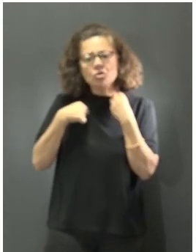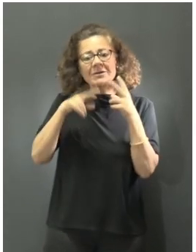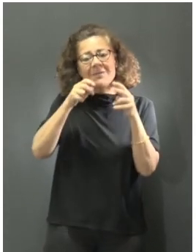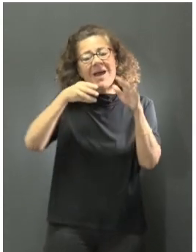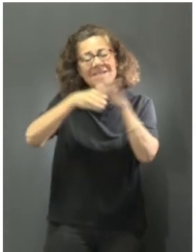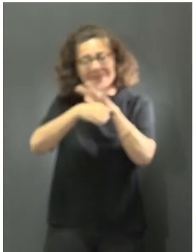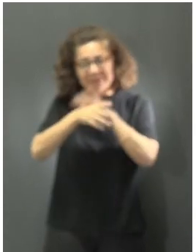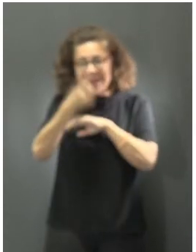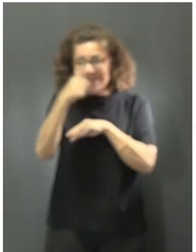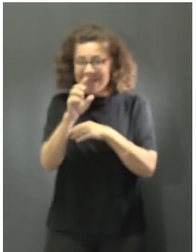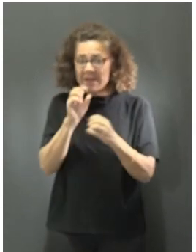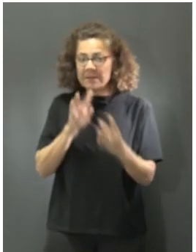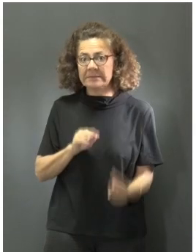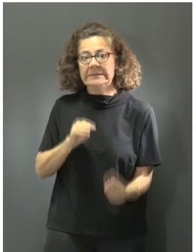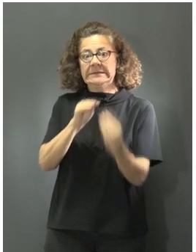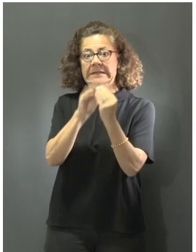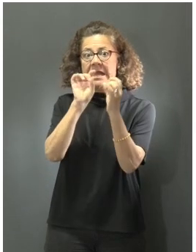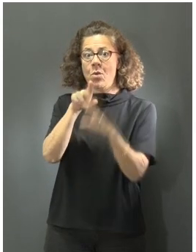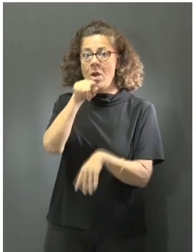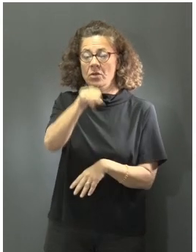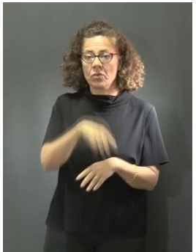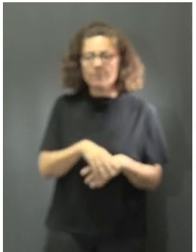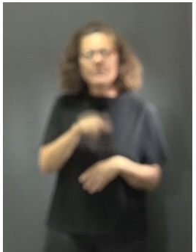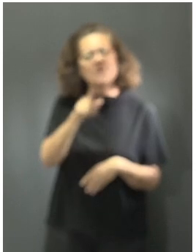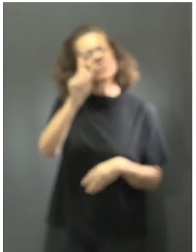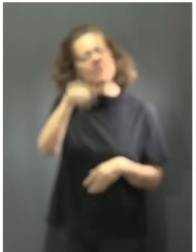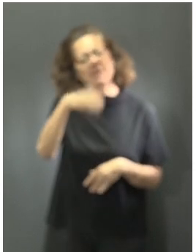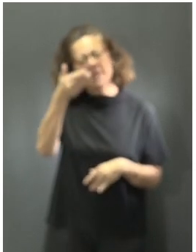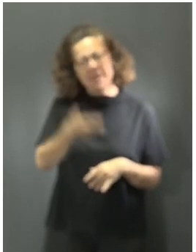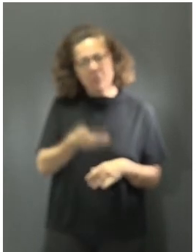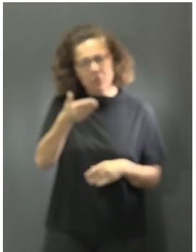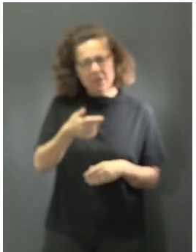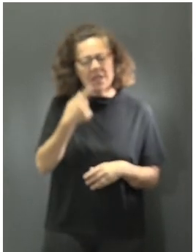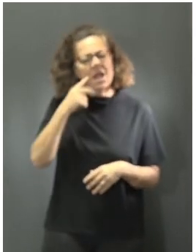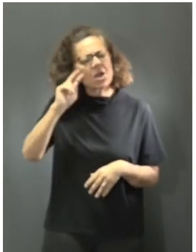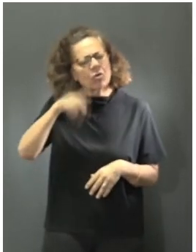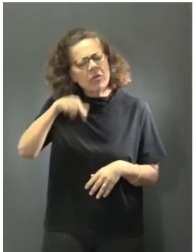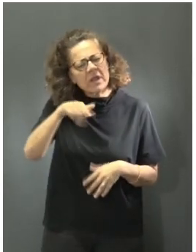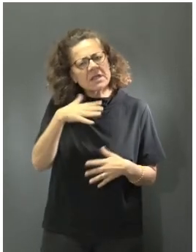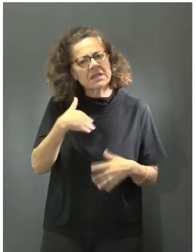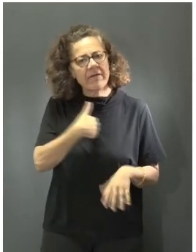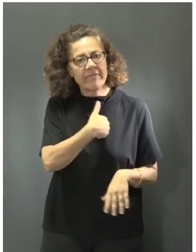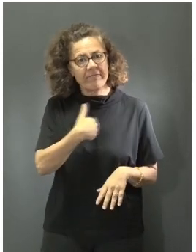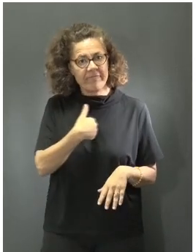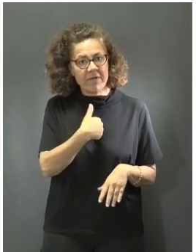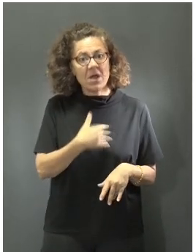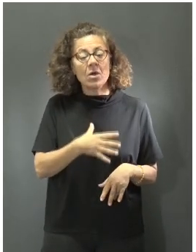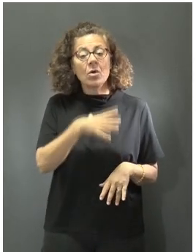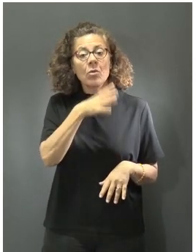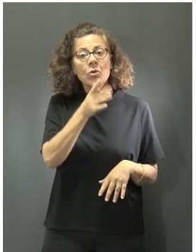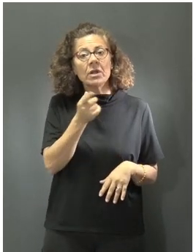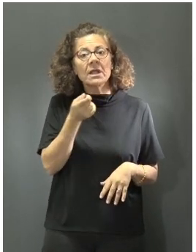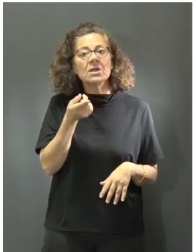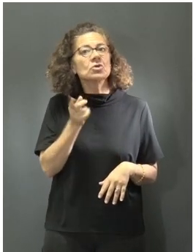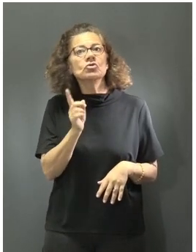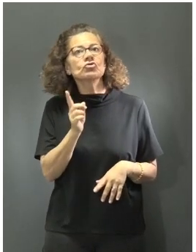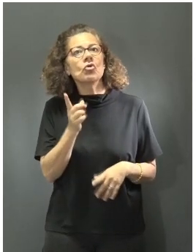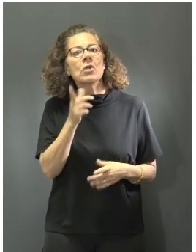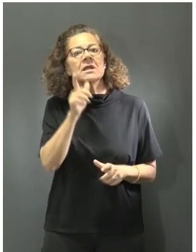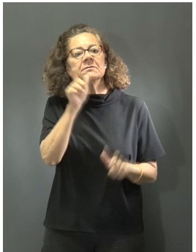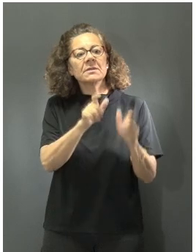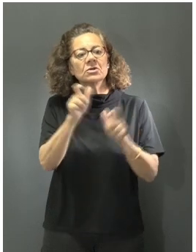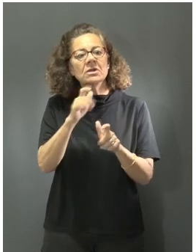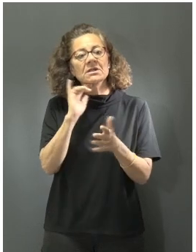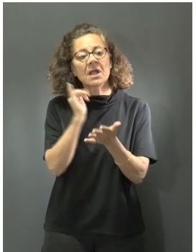sé tanto o más que tú. Creo que eso sí que también es importante, ¿no? Reconocer ese papel, porque no son solamente las personas